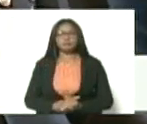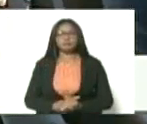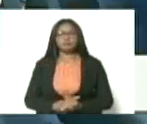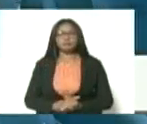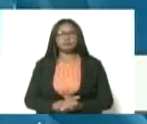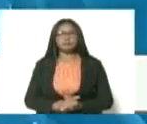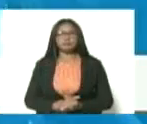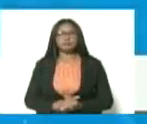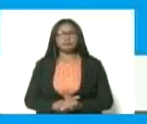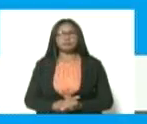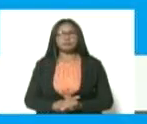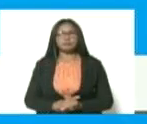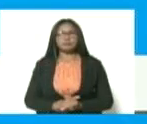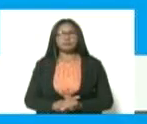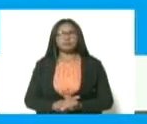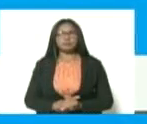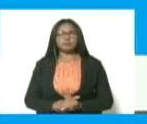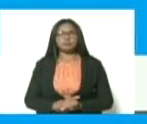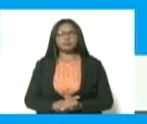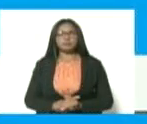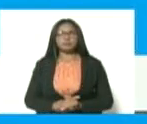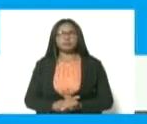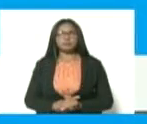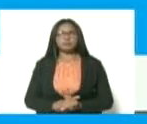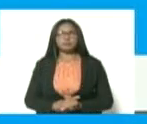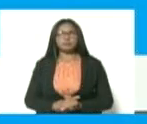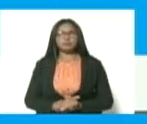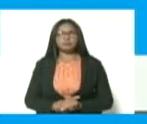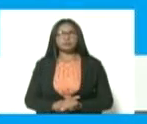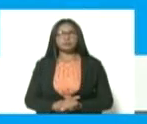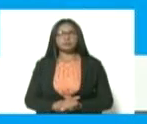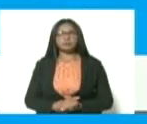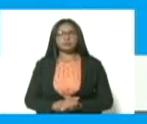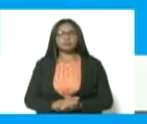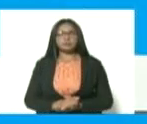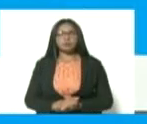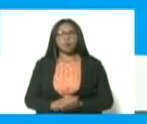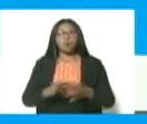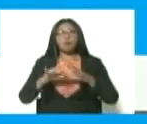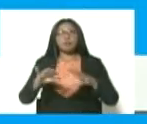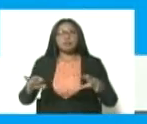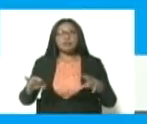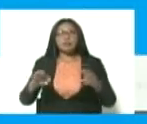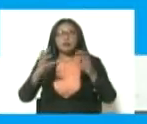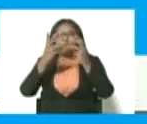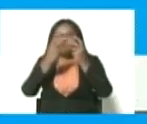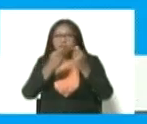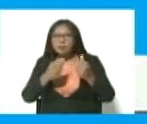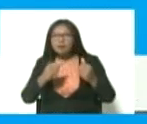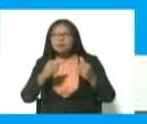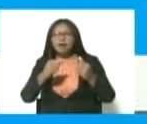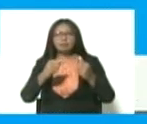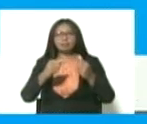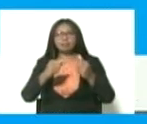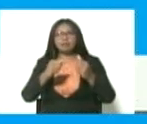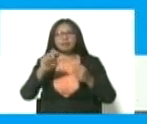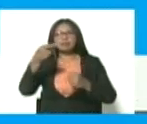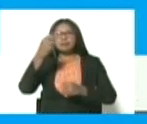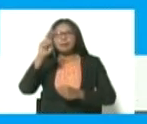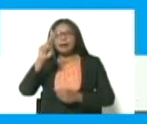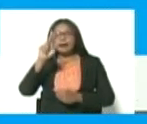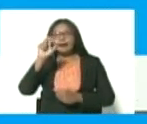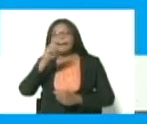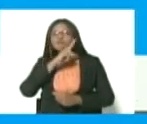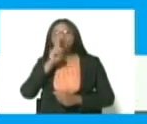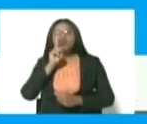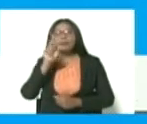United States Government Accountability Office, una oficina de contabilidad llamada así, que